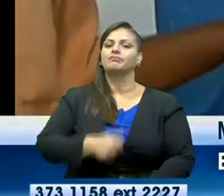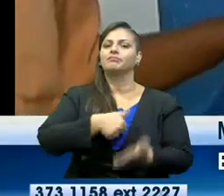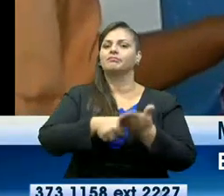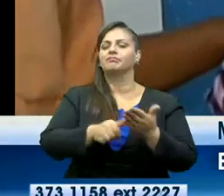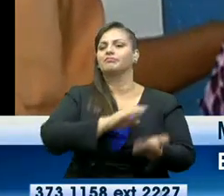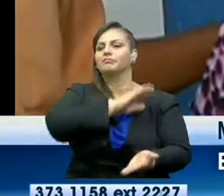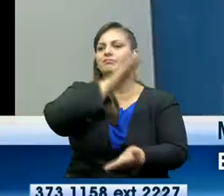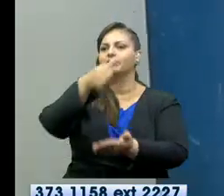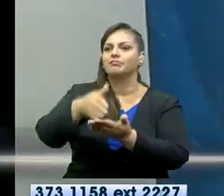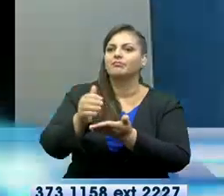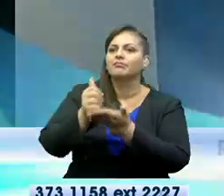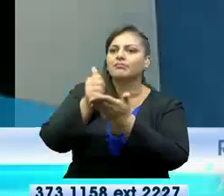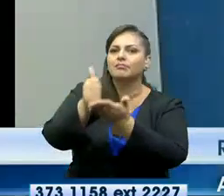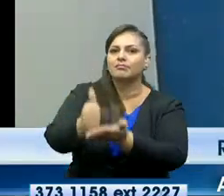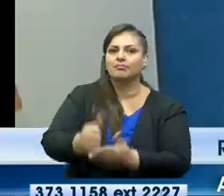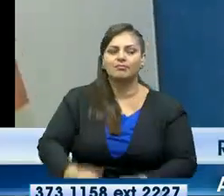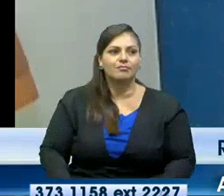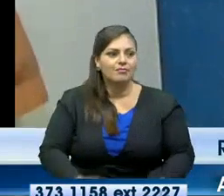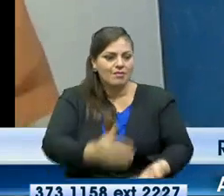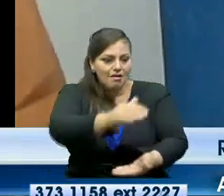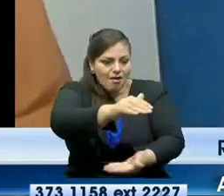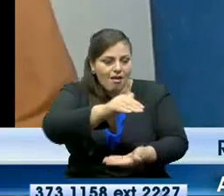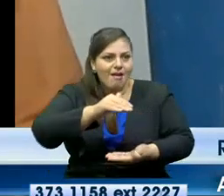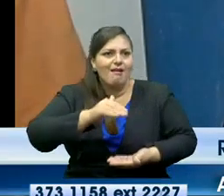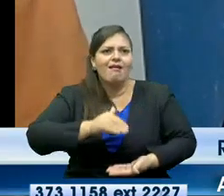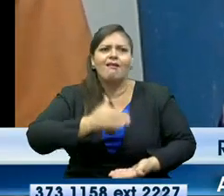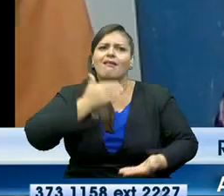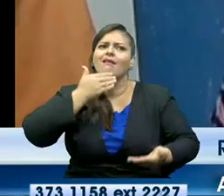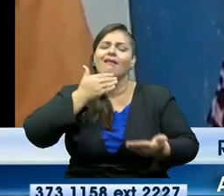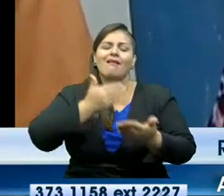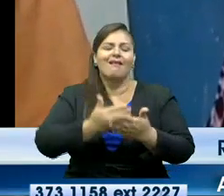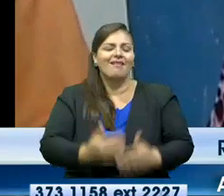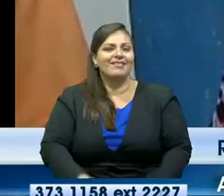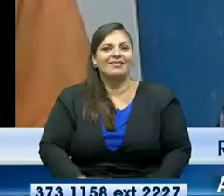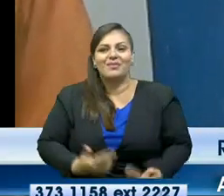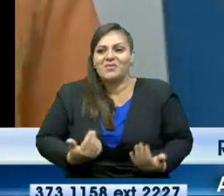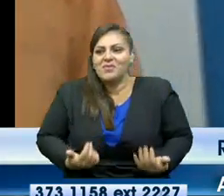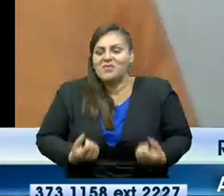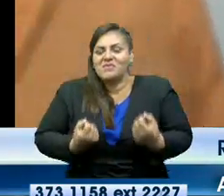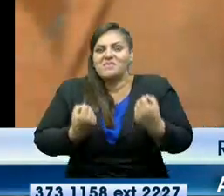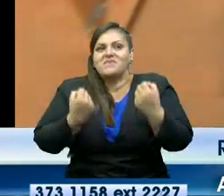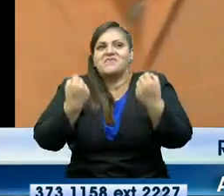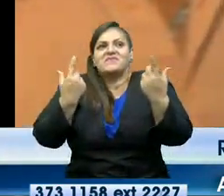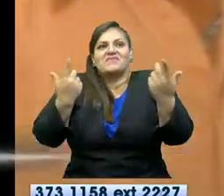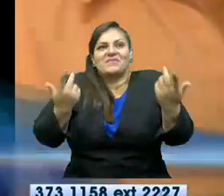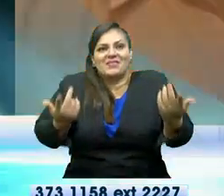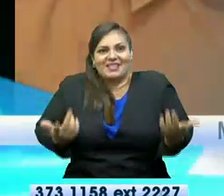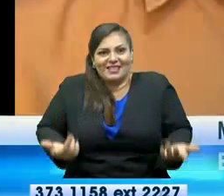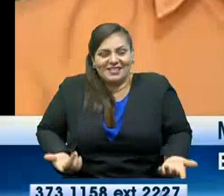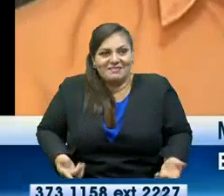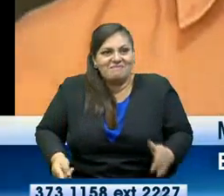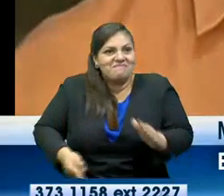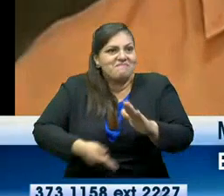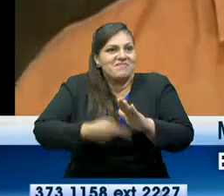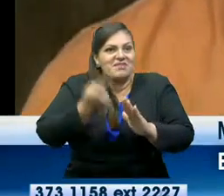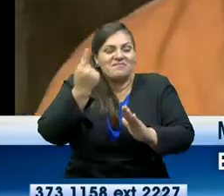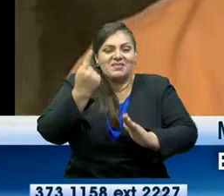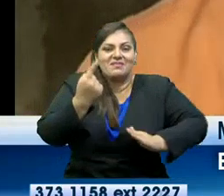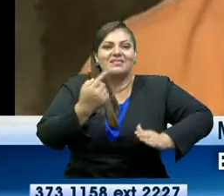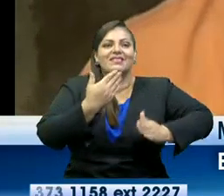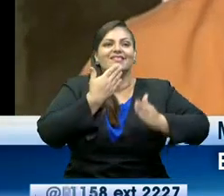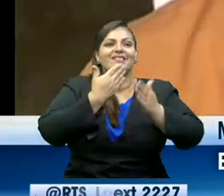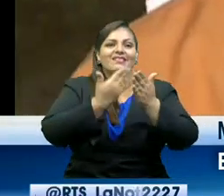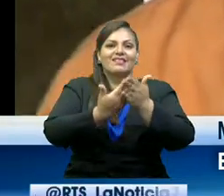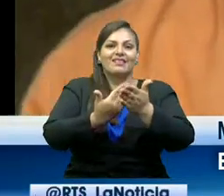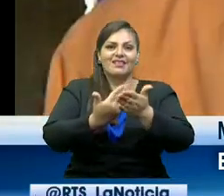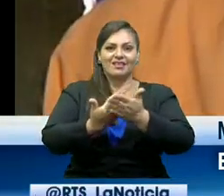le esperaba hoy día. Yo estoy agradecido. Por haberla visitado así, porque primera visita que venía así, con tan voluntad y